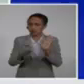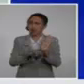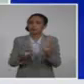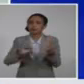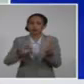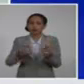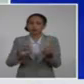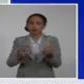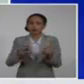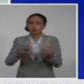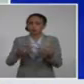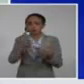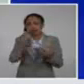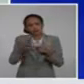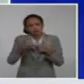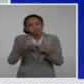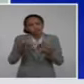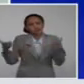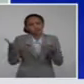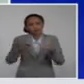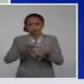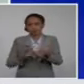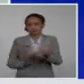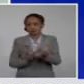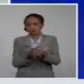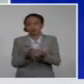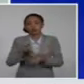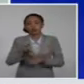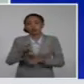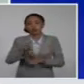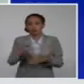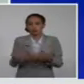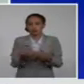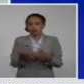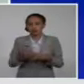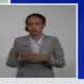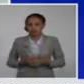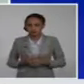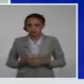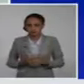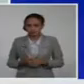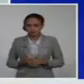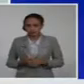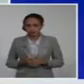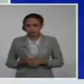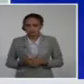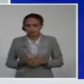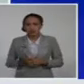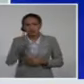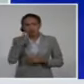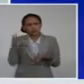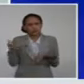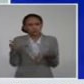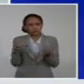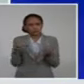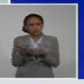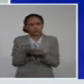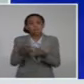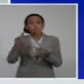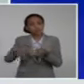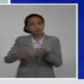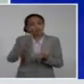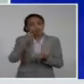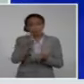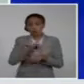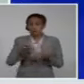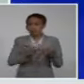un incremento de casos en los últimos días. Los últimos días no, ha ido disminuyendo, pero ha presentado una transmisión